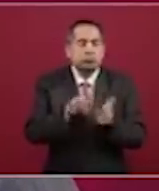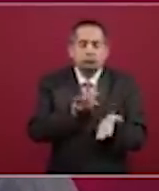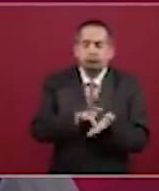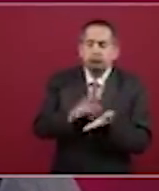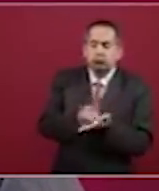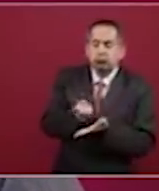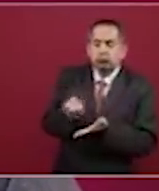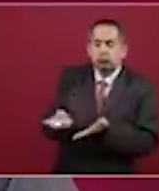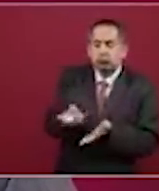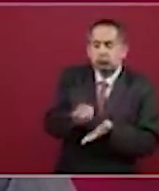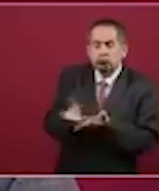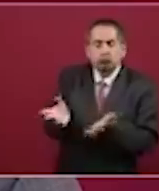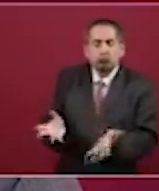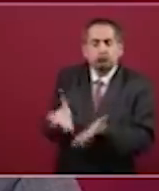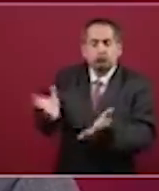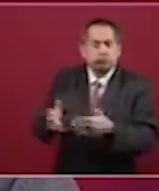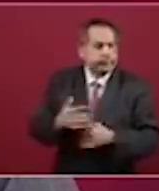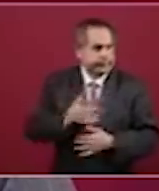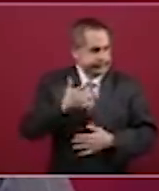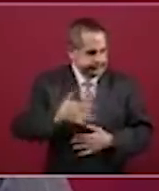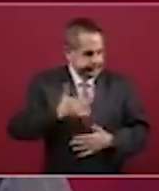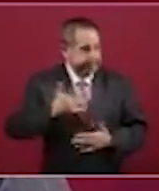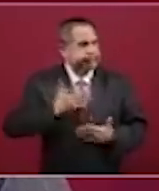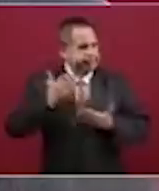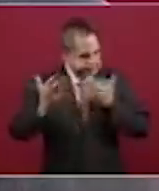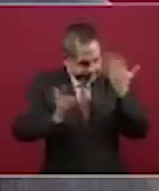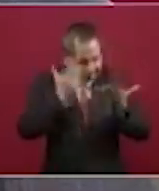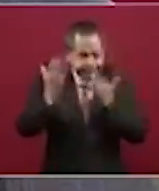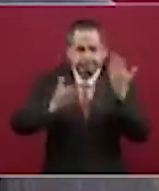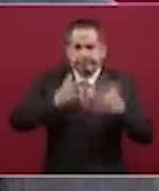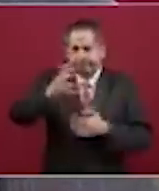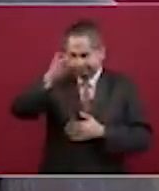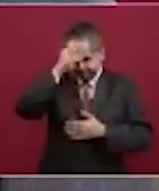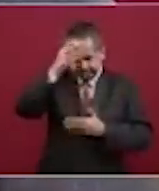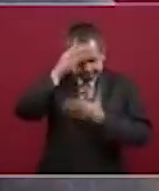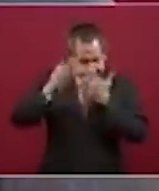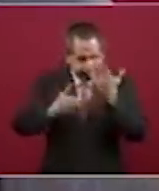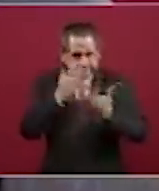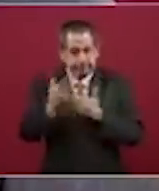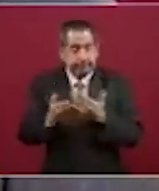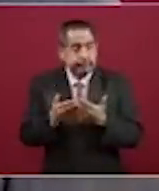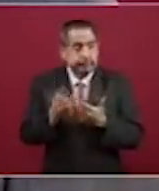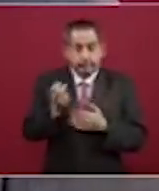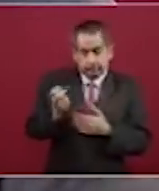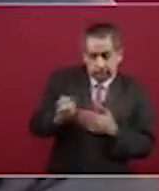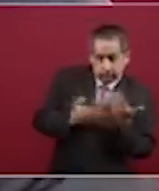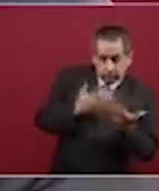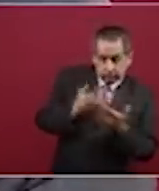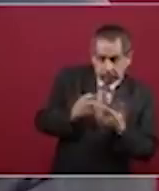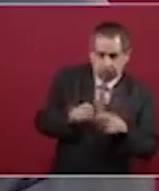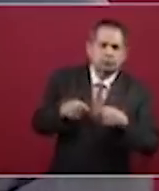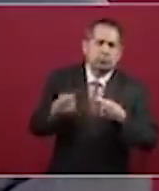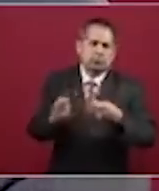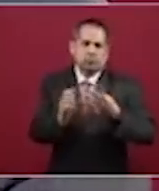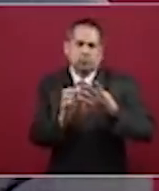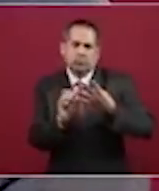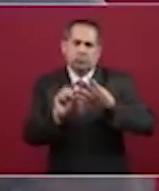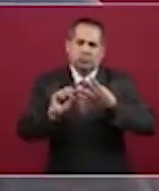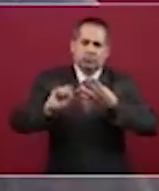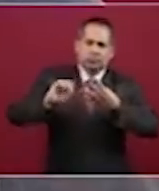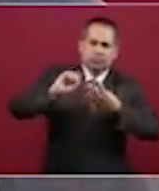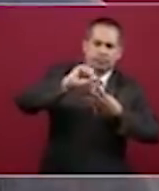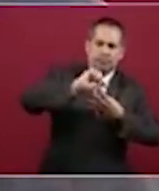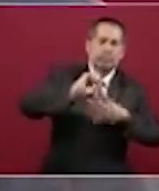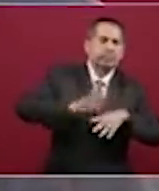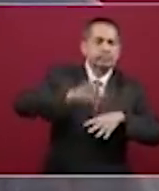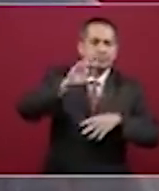a los maestros para que se preparen, para que se capaciten y que en base en ello tengan promociones. Entonces,